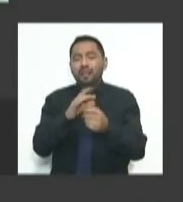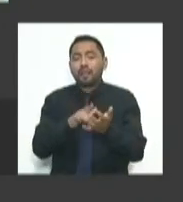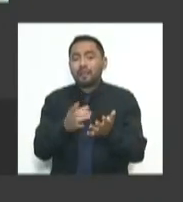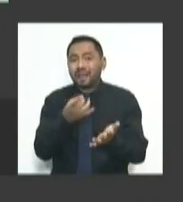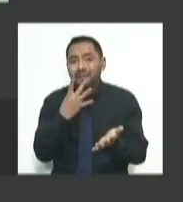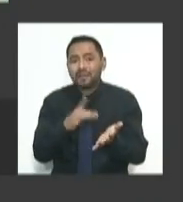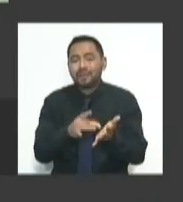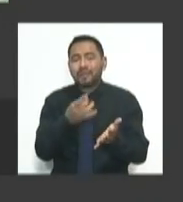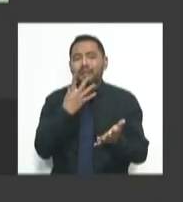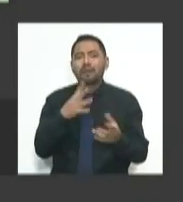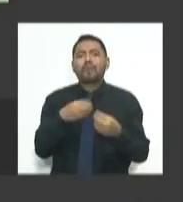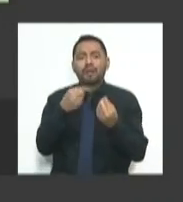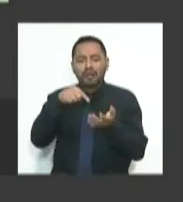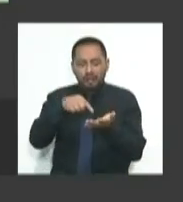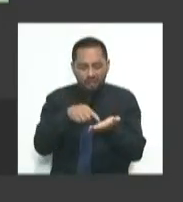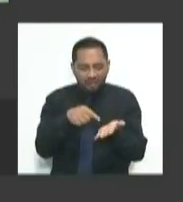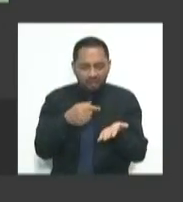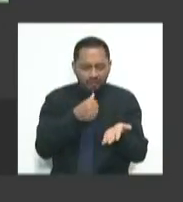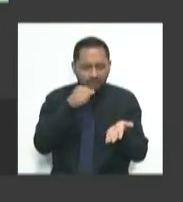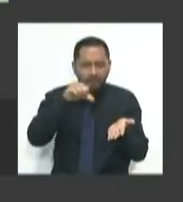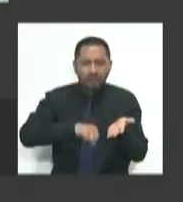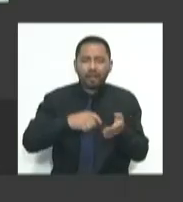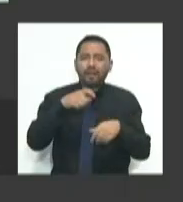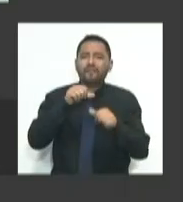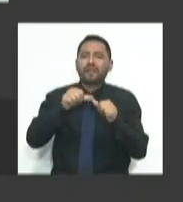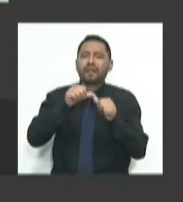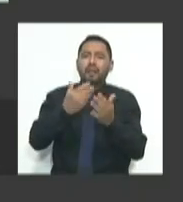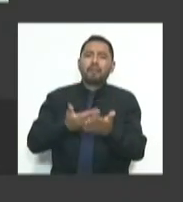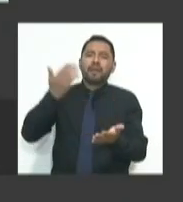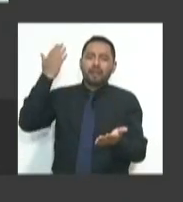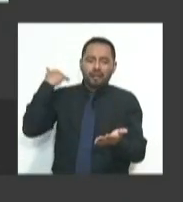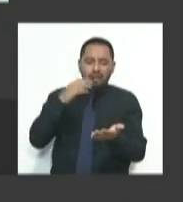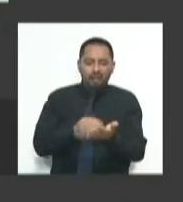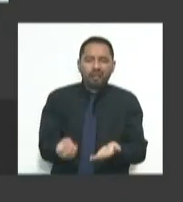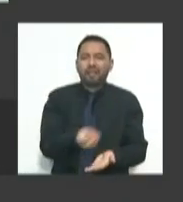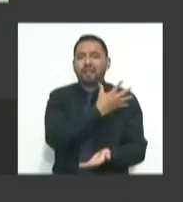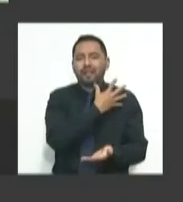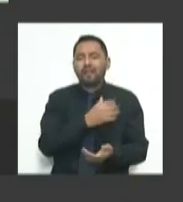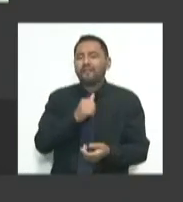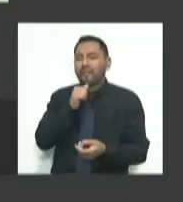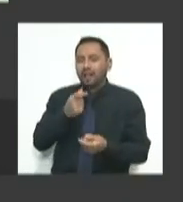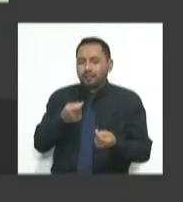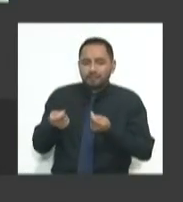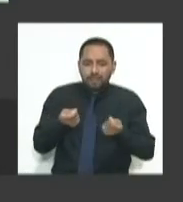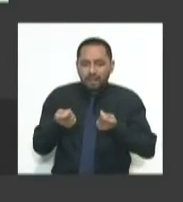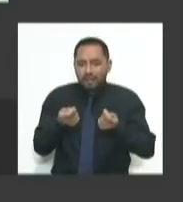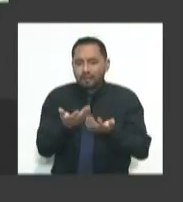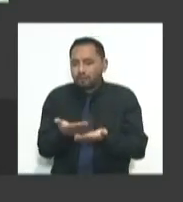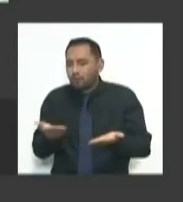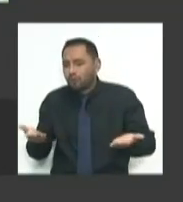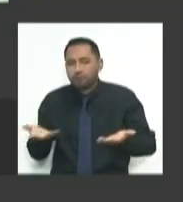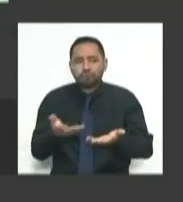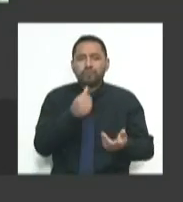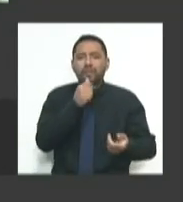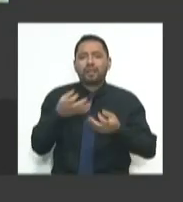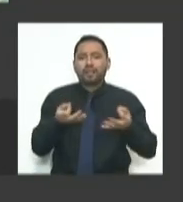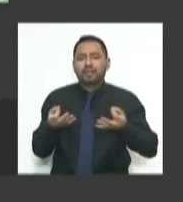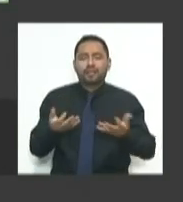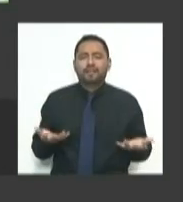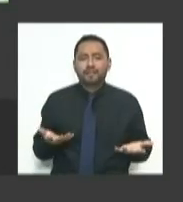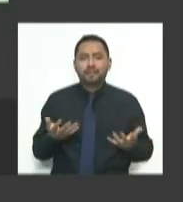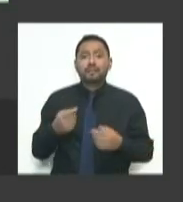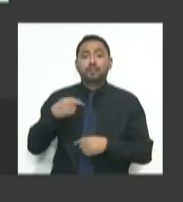merezca el favor de los votantes del 6 de junio es una promesa de una importancia extraordinaria este va a ser fernando un tema absoluto